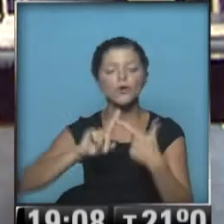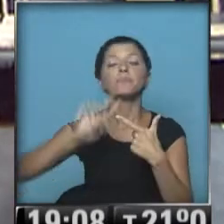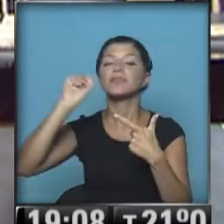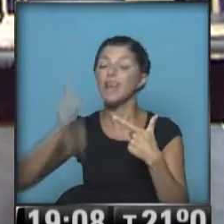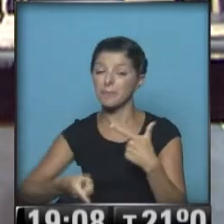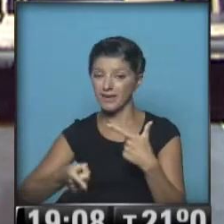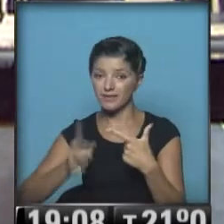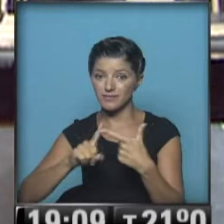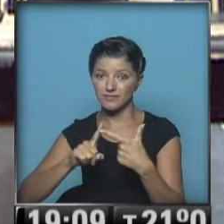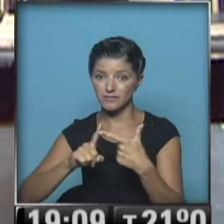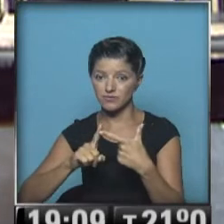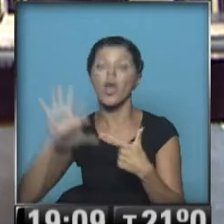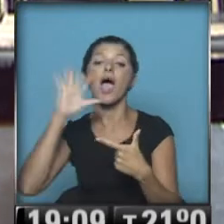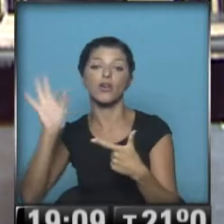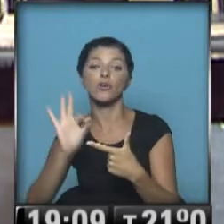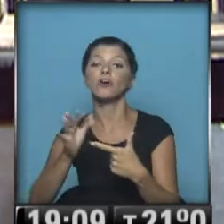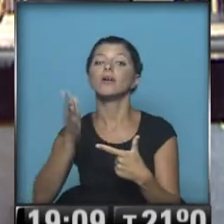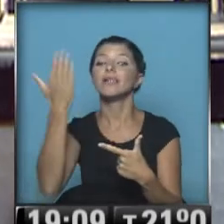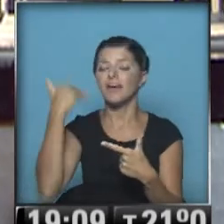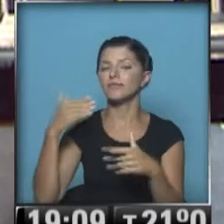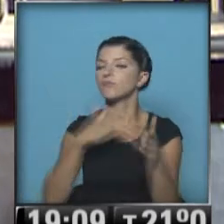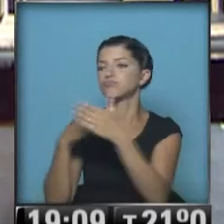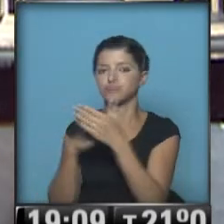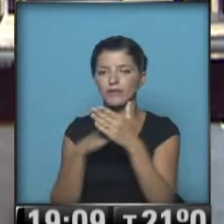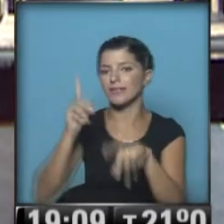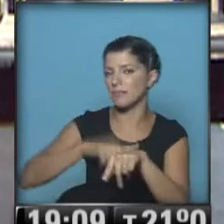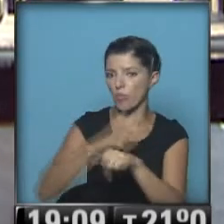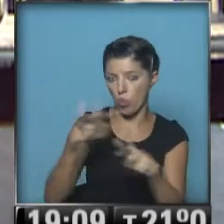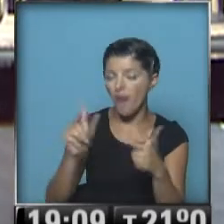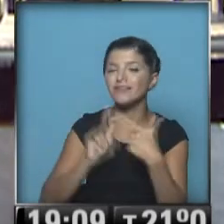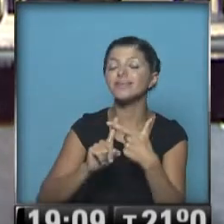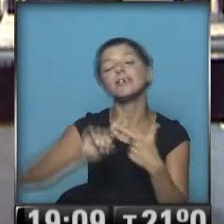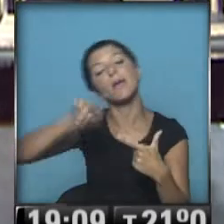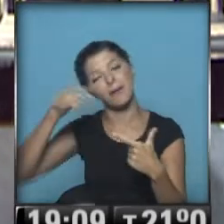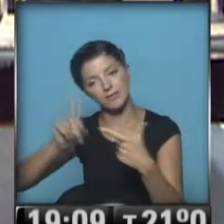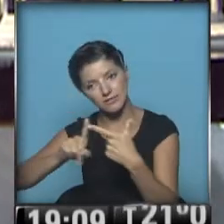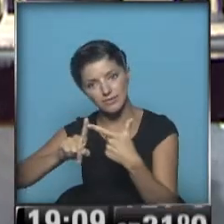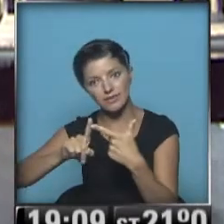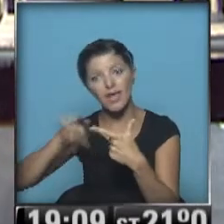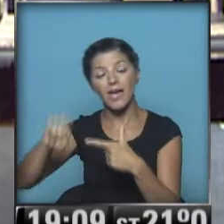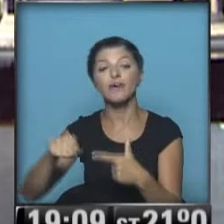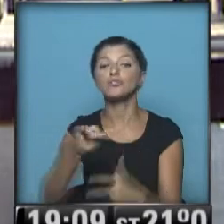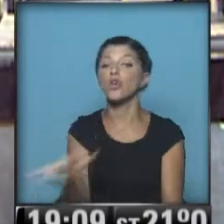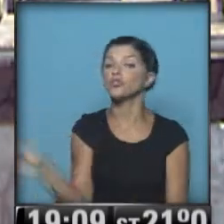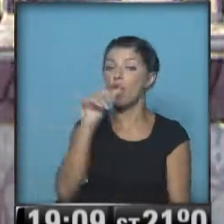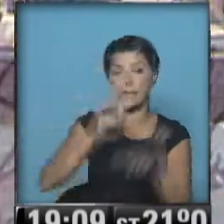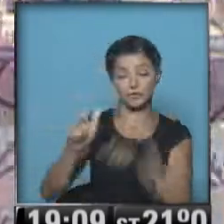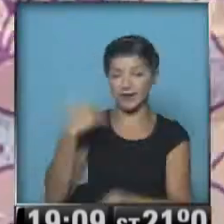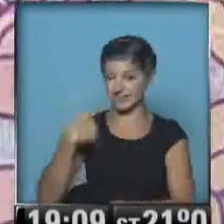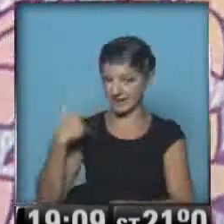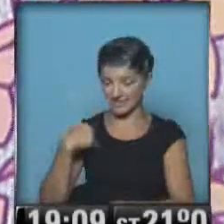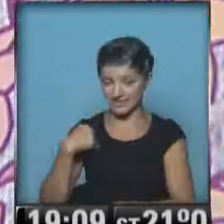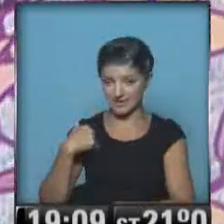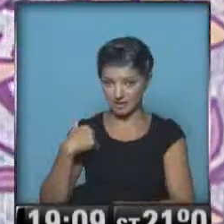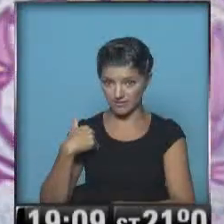motor germinal de un reclamo que no supo de fronteras geográficas ni temporales. Y por otro, nos interpelará cotidianamente a todos los argentinos y